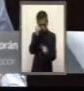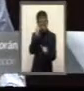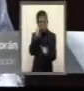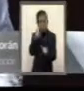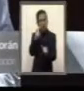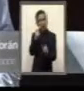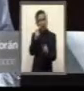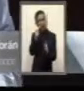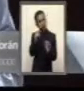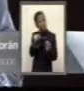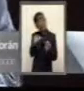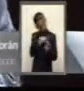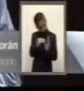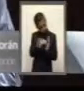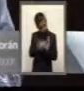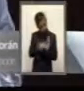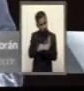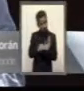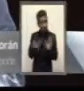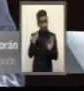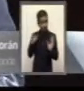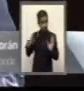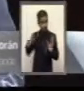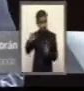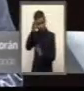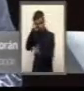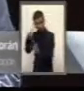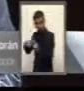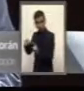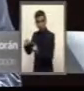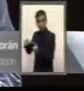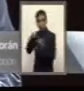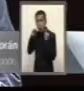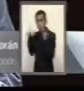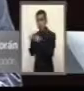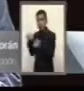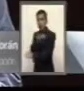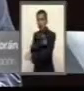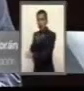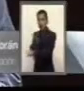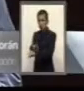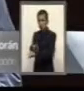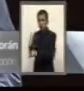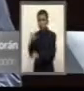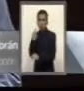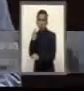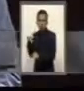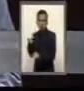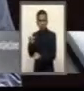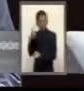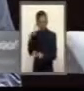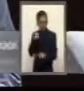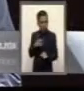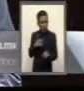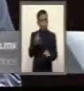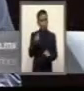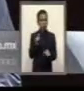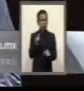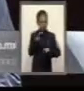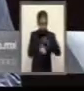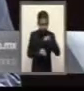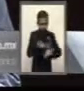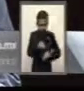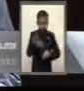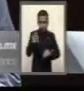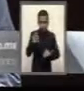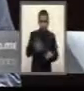lineamientos acordados por la Junta de Coordinación Política, porque se establece la metodología para